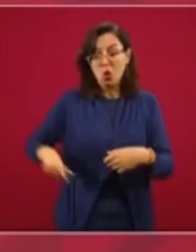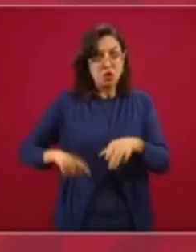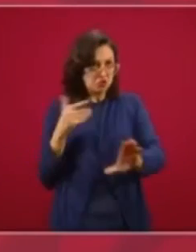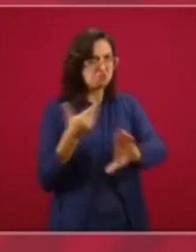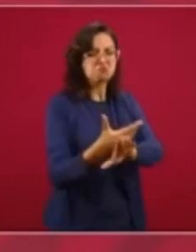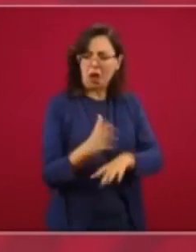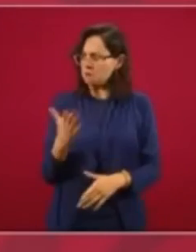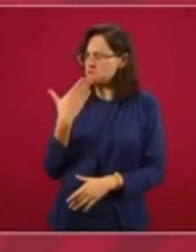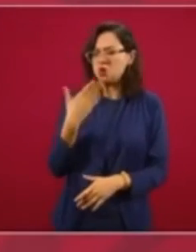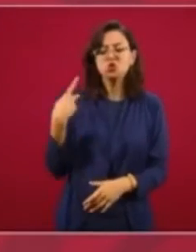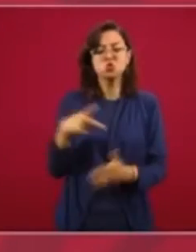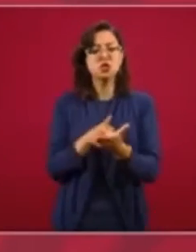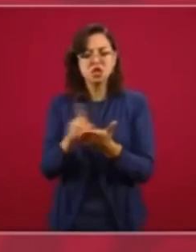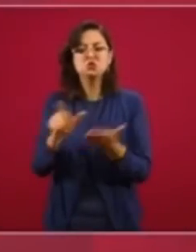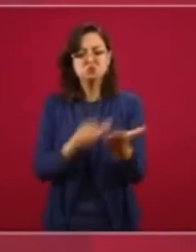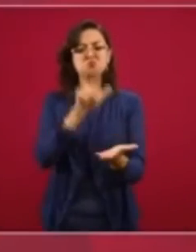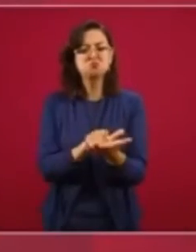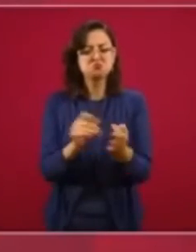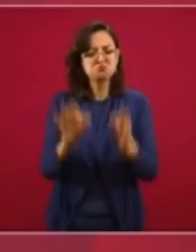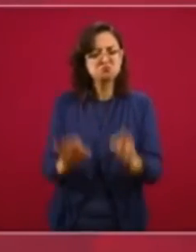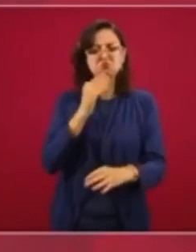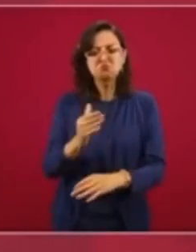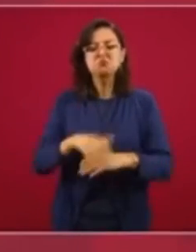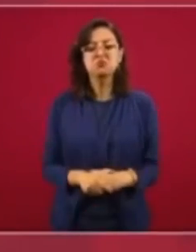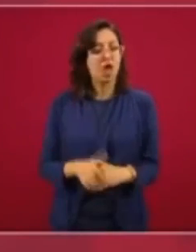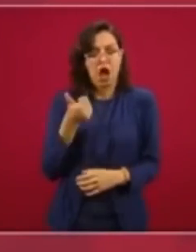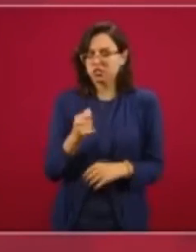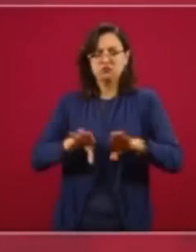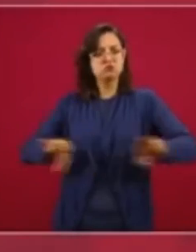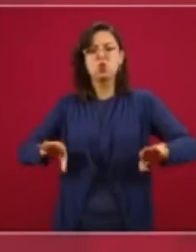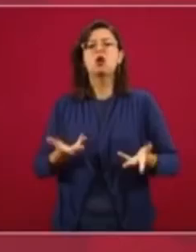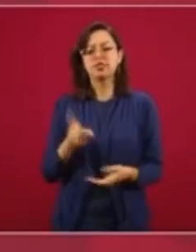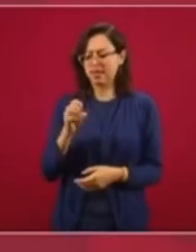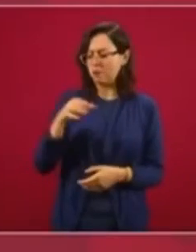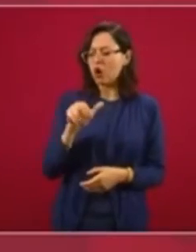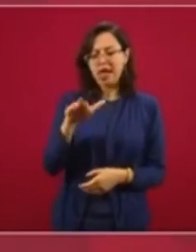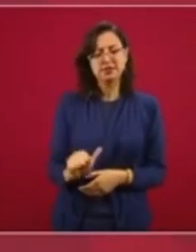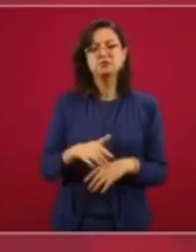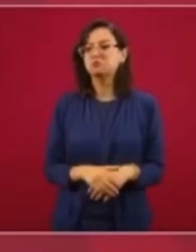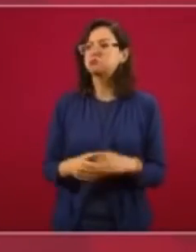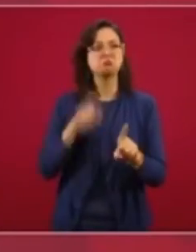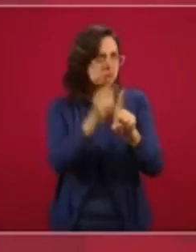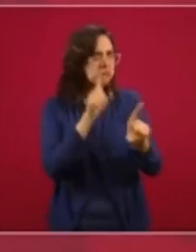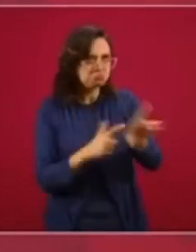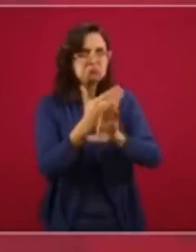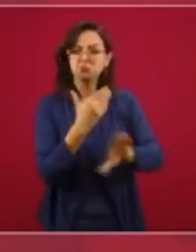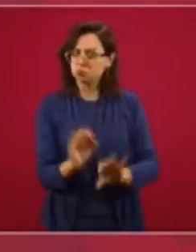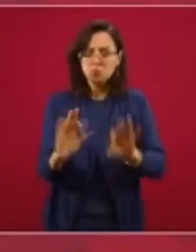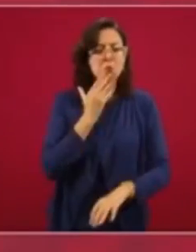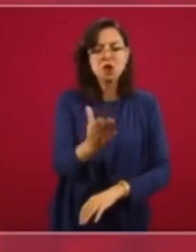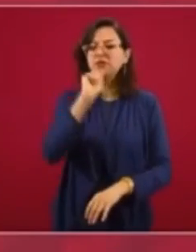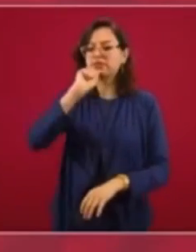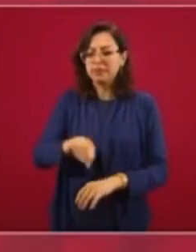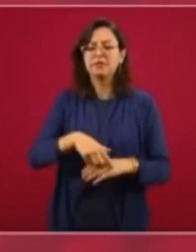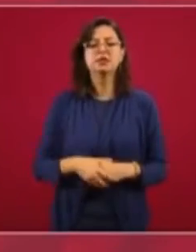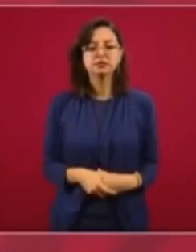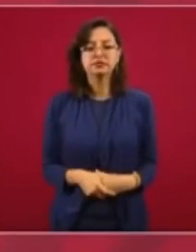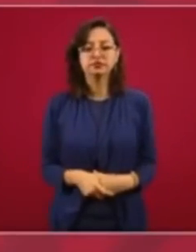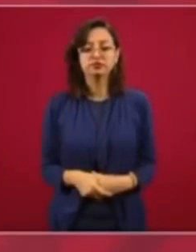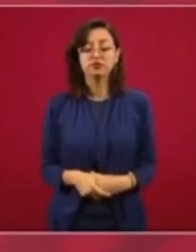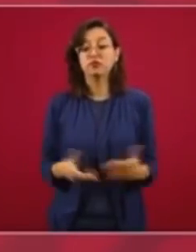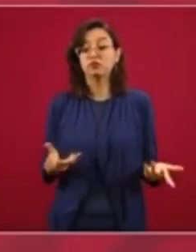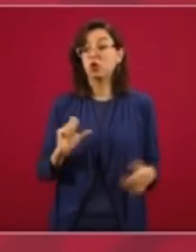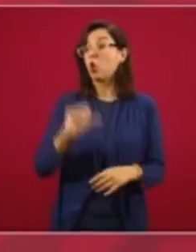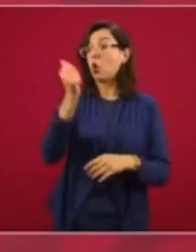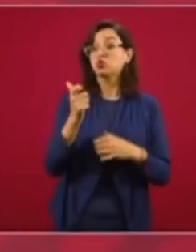legal y es legítimo. Y eso es la democracia. Y que haya críticas, pues también. Solo en las